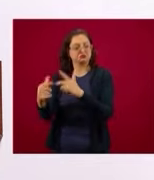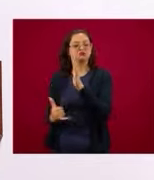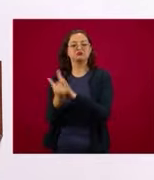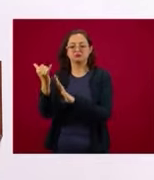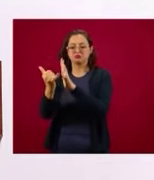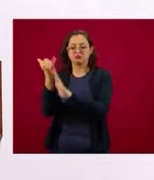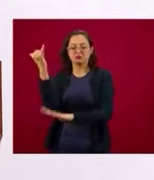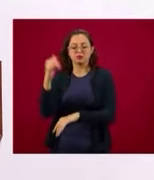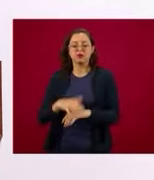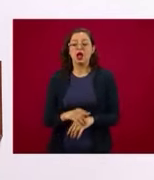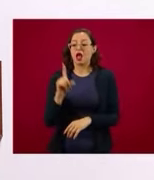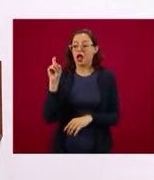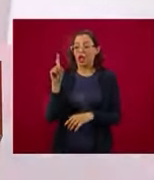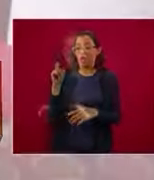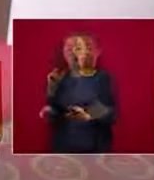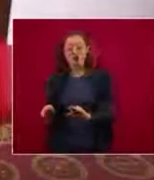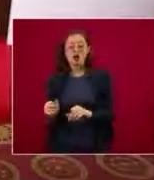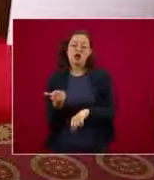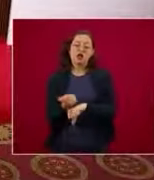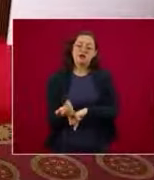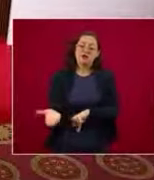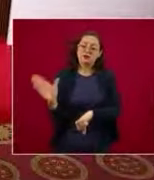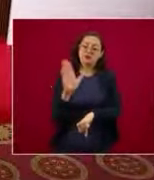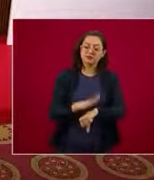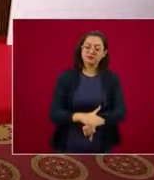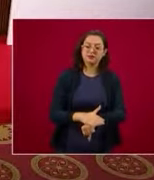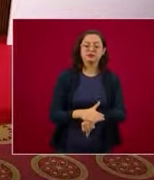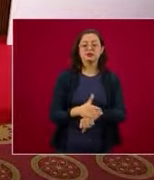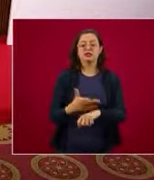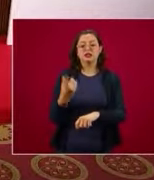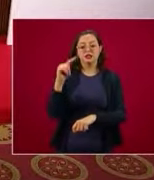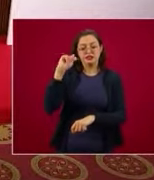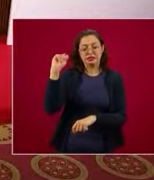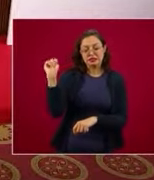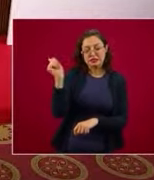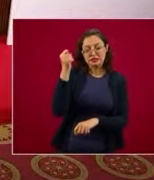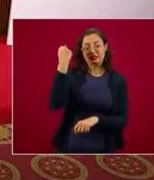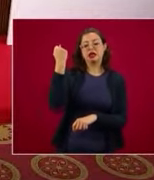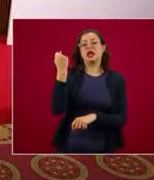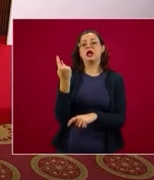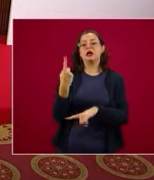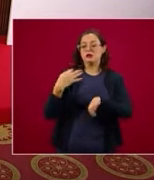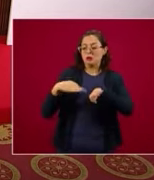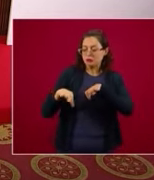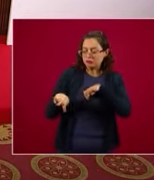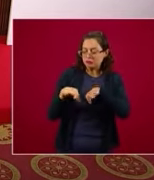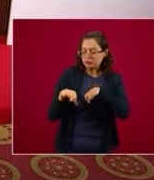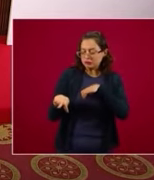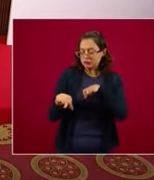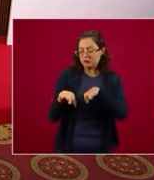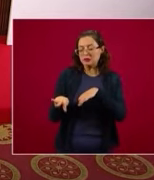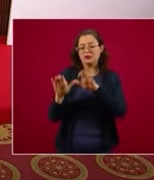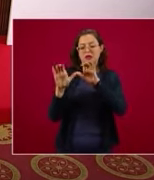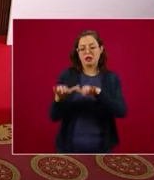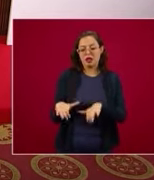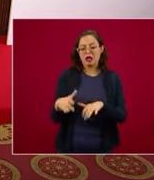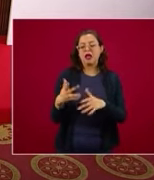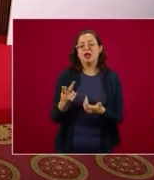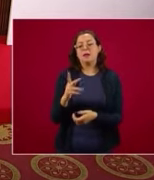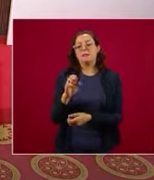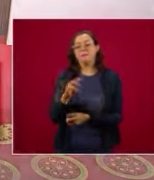otro el sufragio efectivo y continua la cita presidente pues no está en 1910 1911